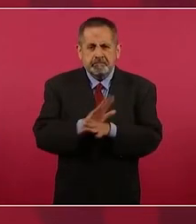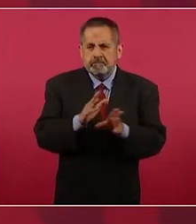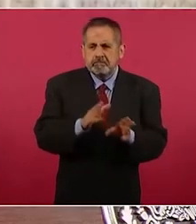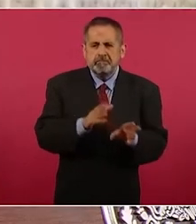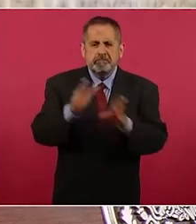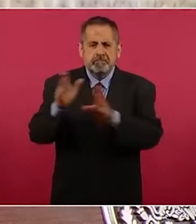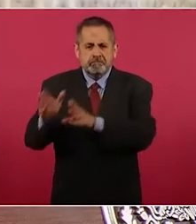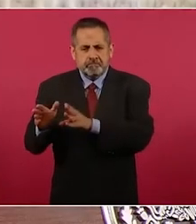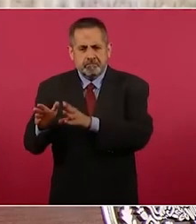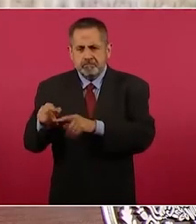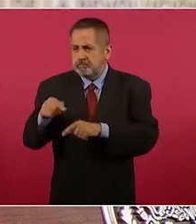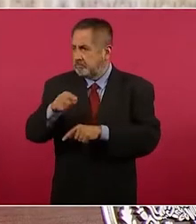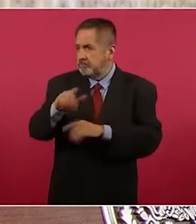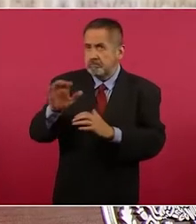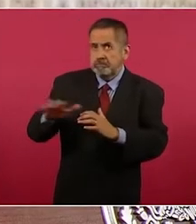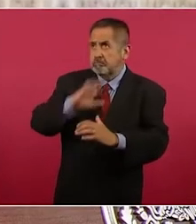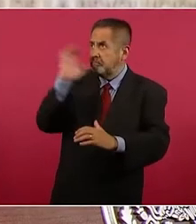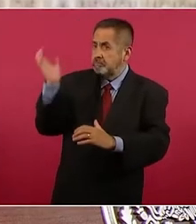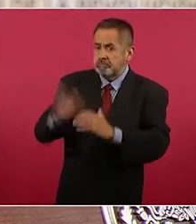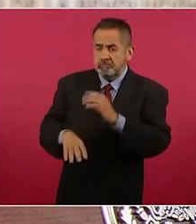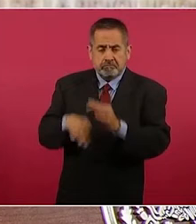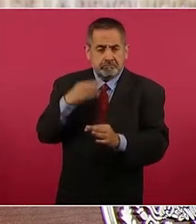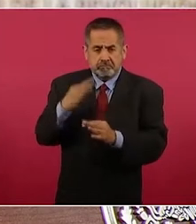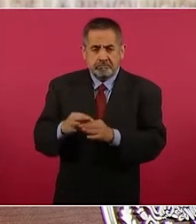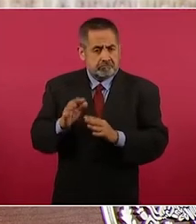pospuso, ya está terminada.